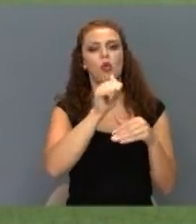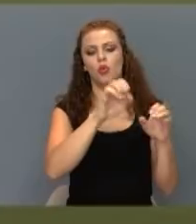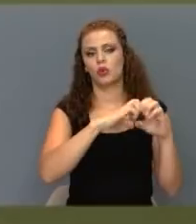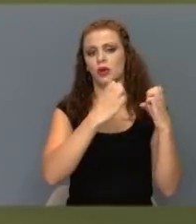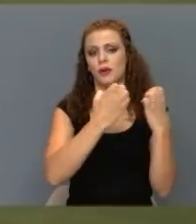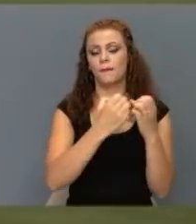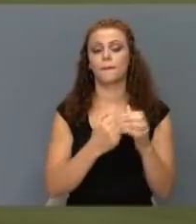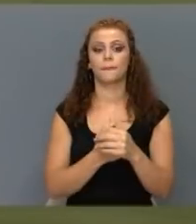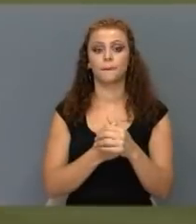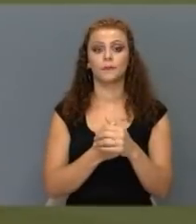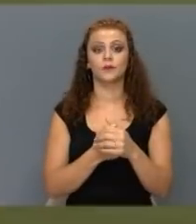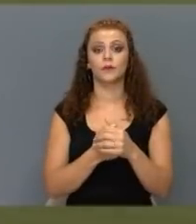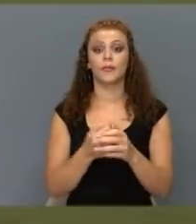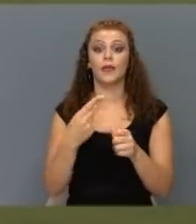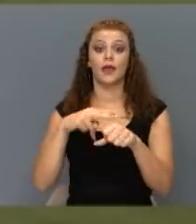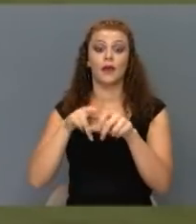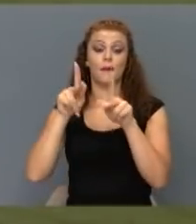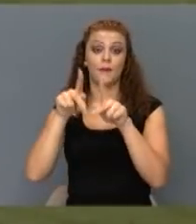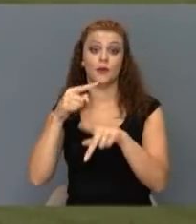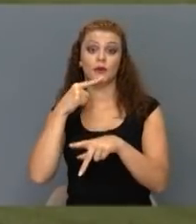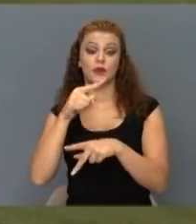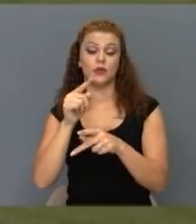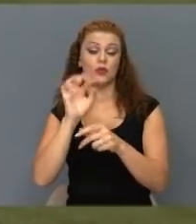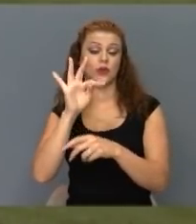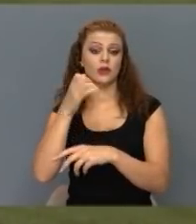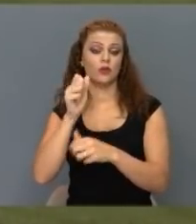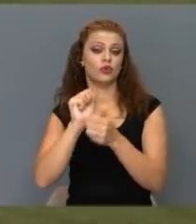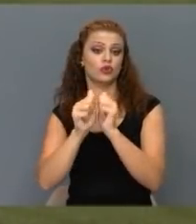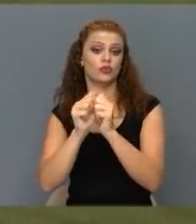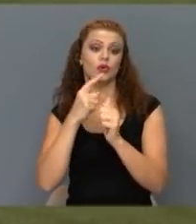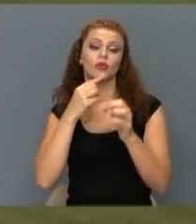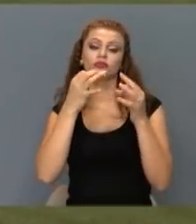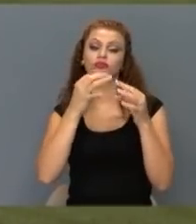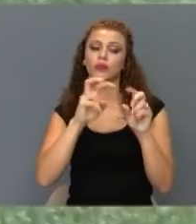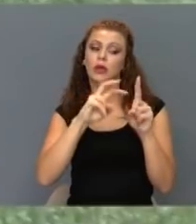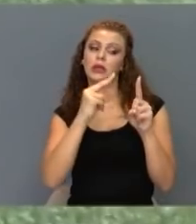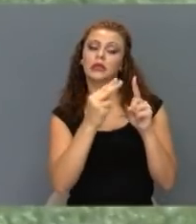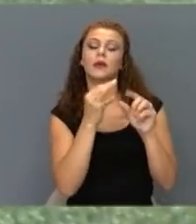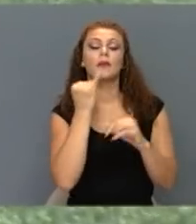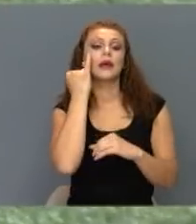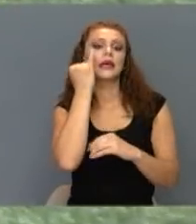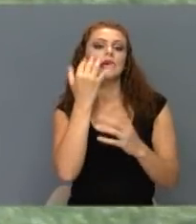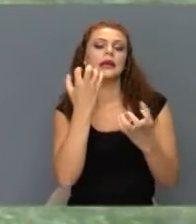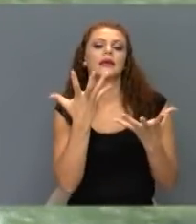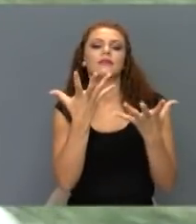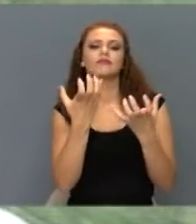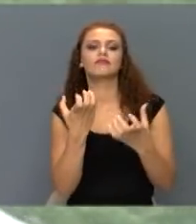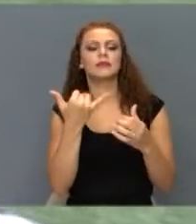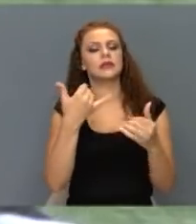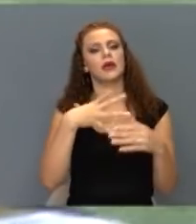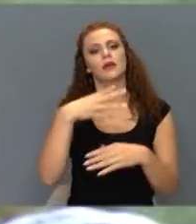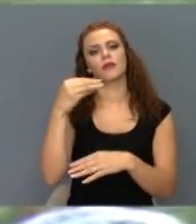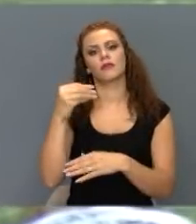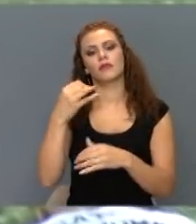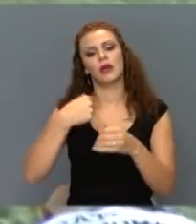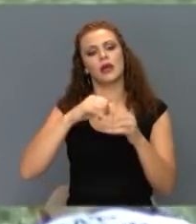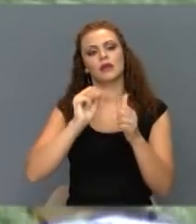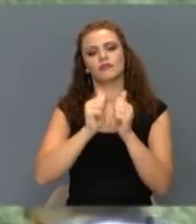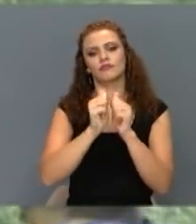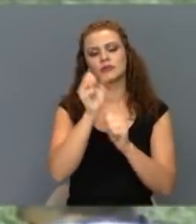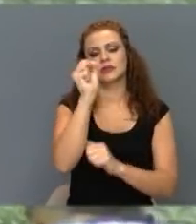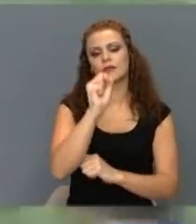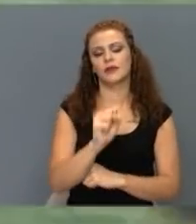el nacional en una entrevista tivo esports confirmó que un panorama ideal su deseo sería retirarse en el deportivo saprissa